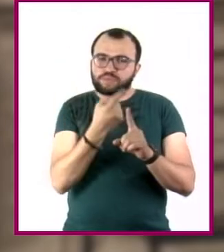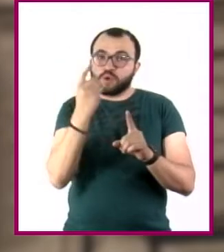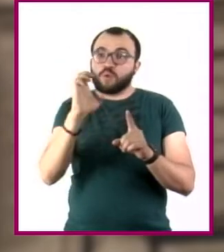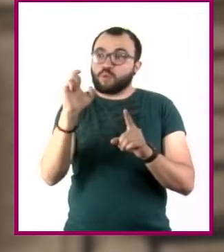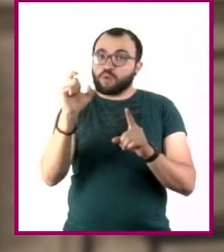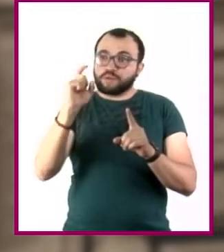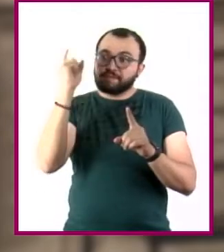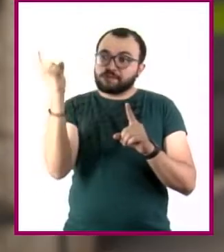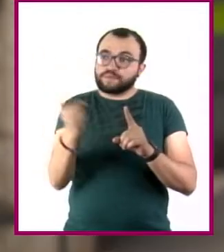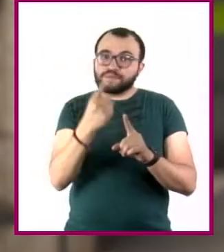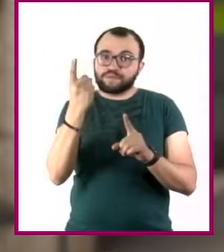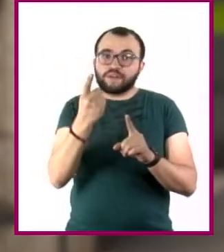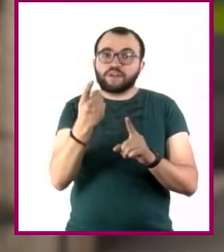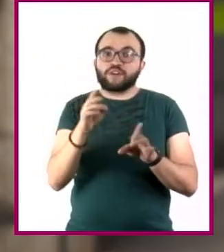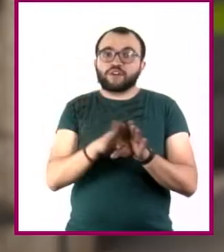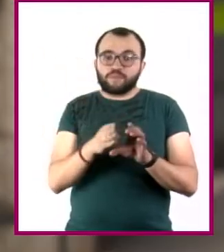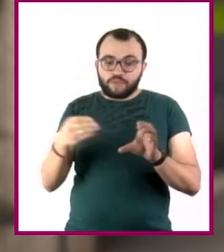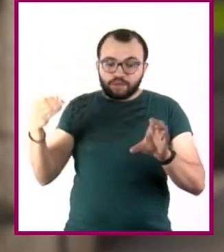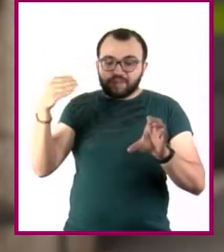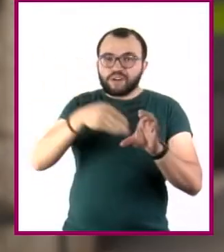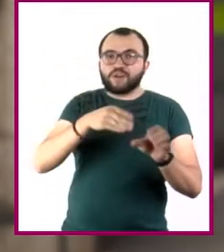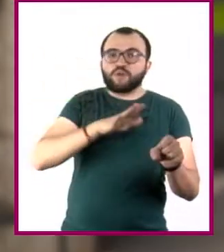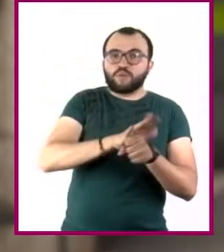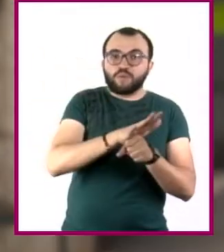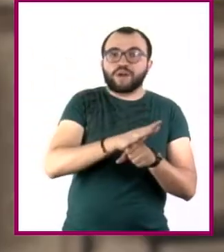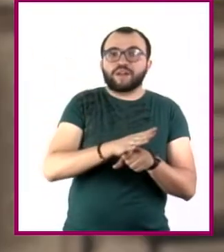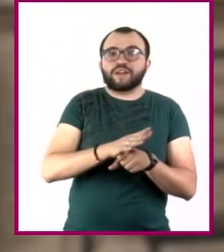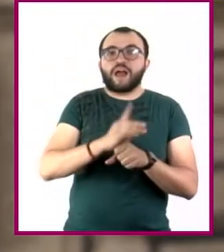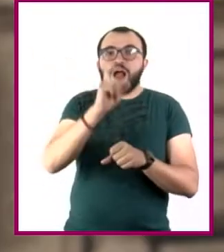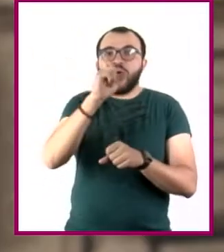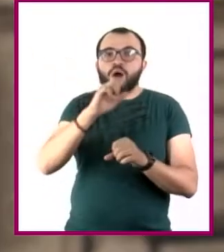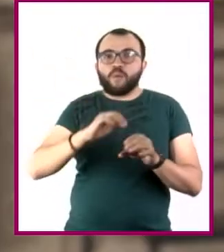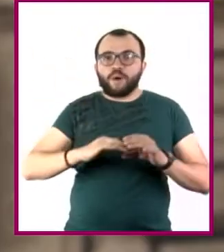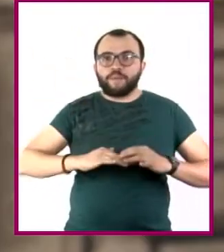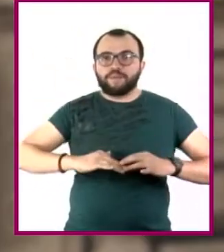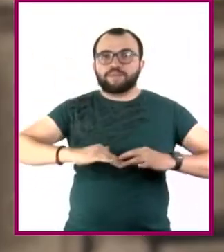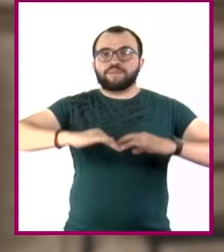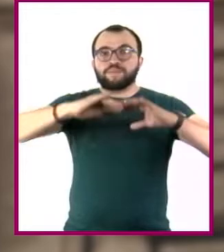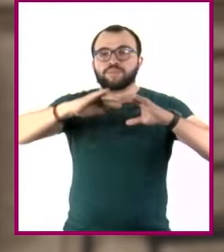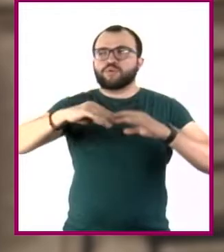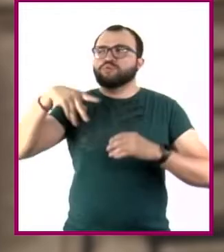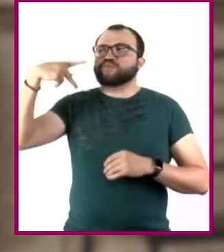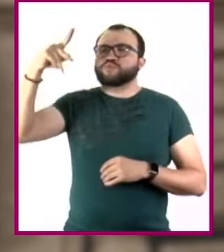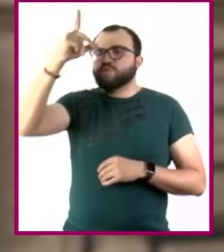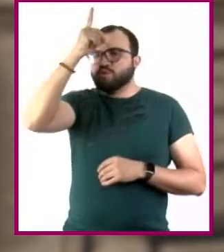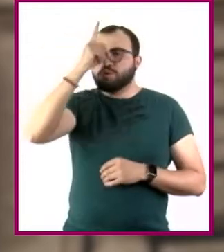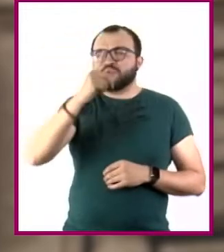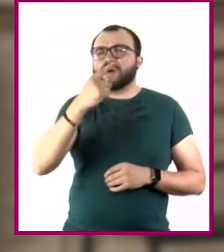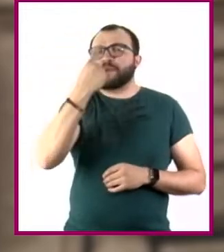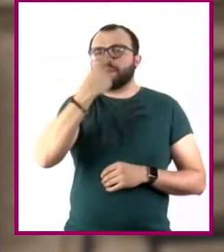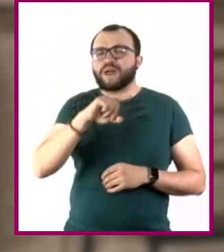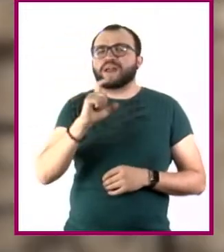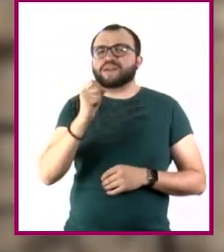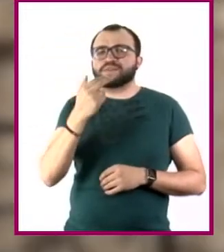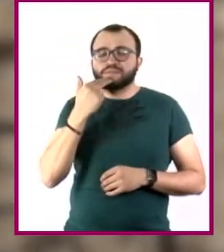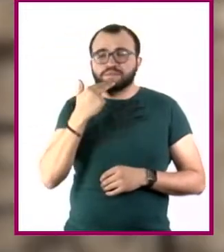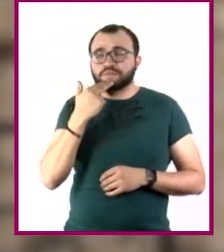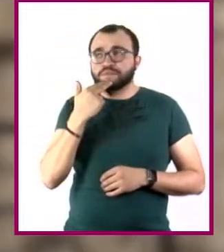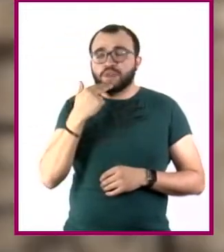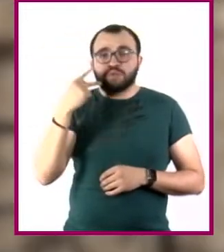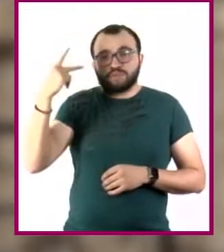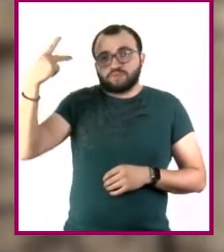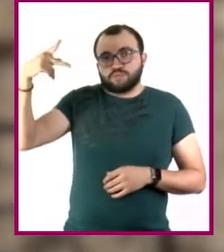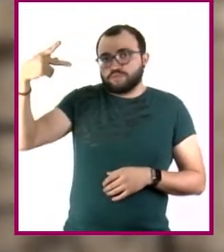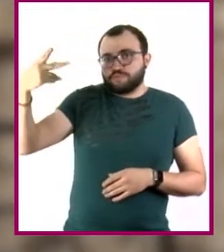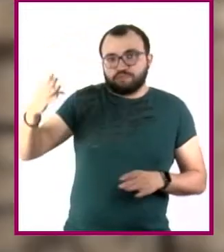Y esto sucede con regularidad. Hay un propósito que cumple la Luna y lo hace de la mejor manera. Pero